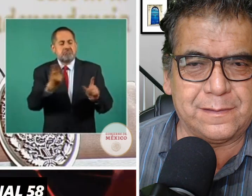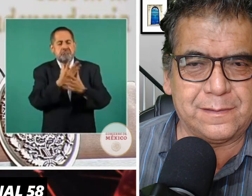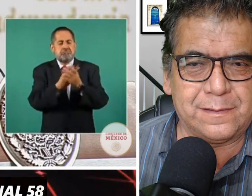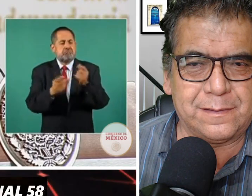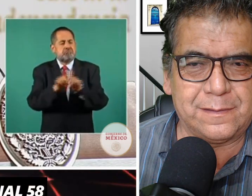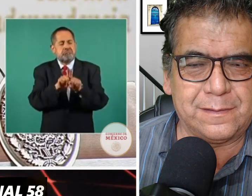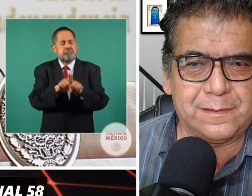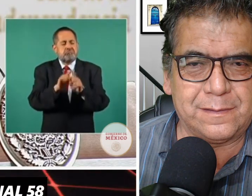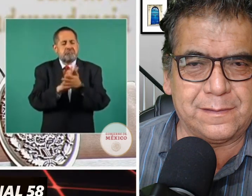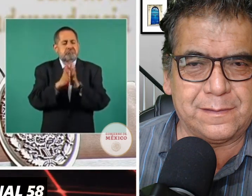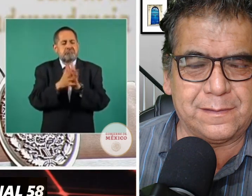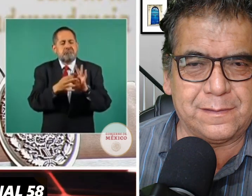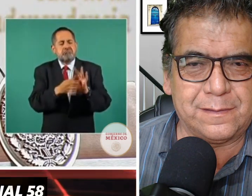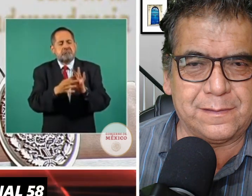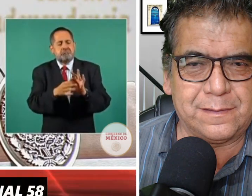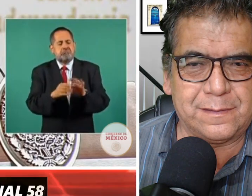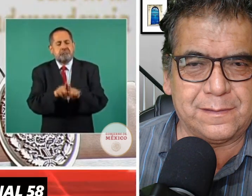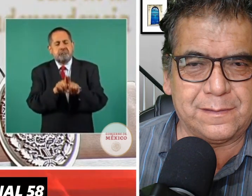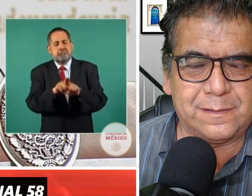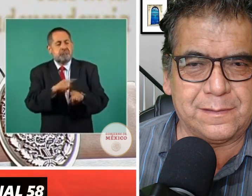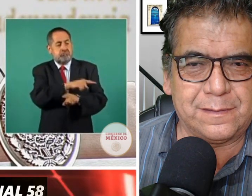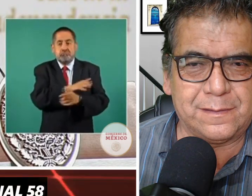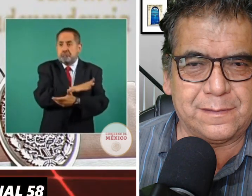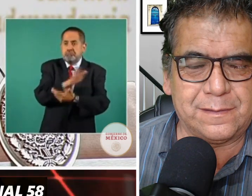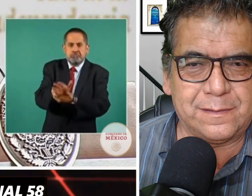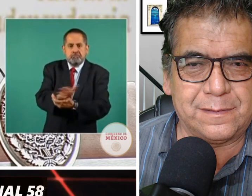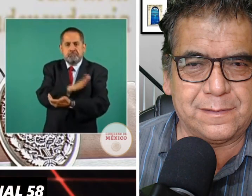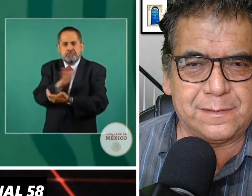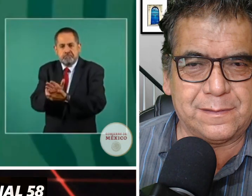mucho muy cercano, que iba a Los Pinos